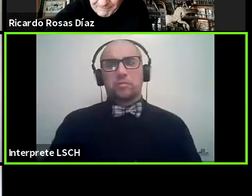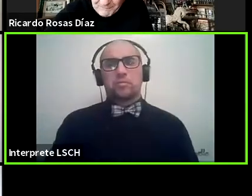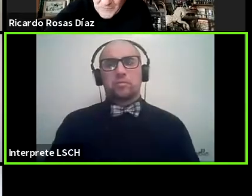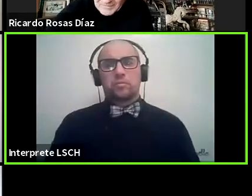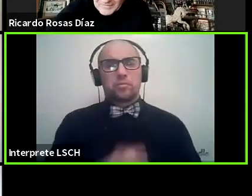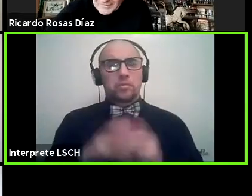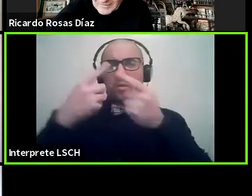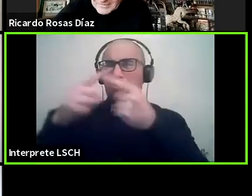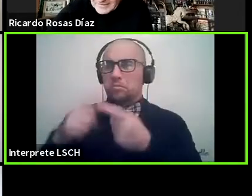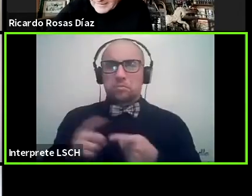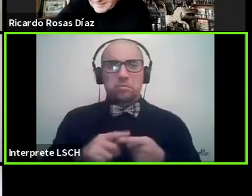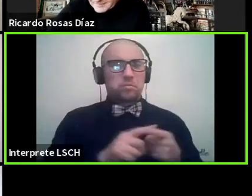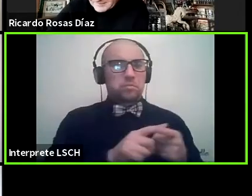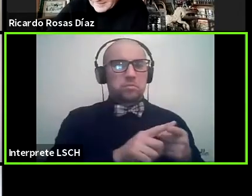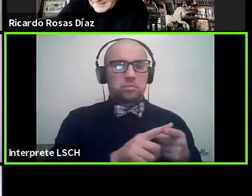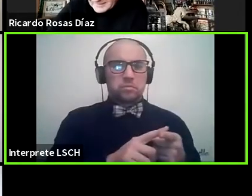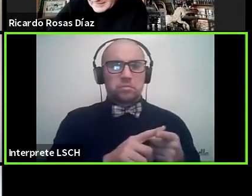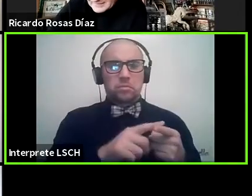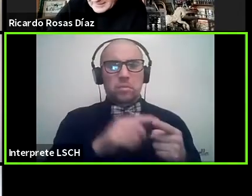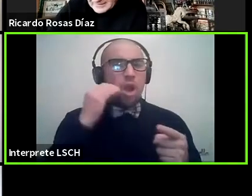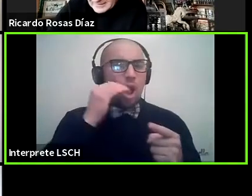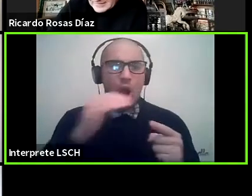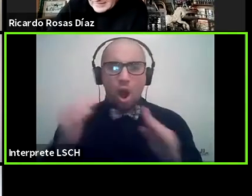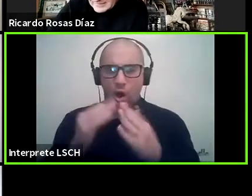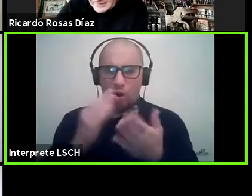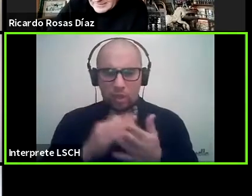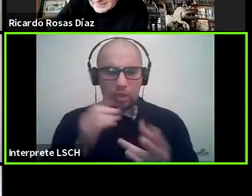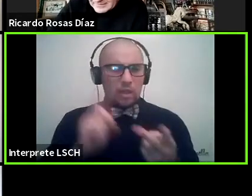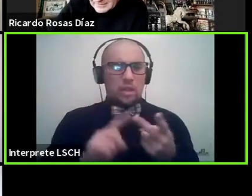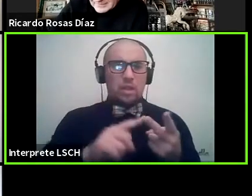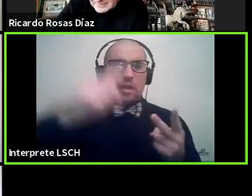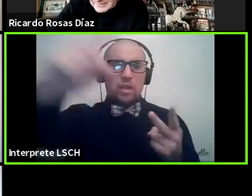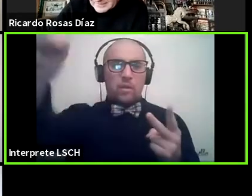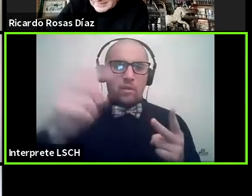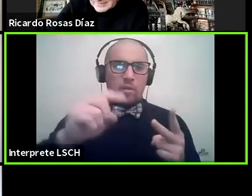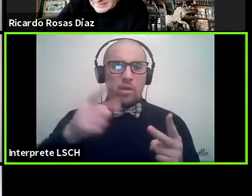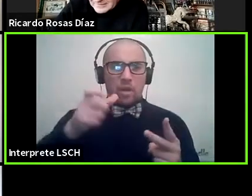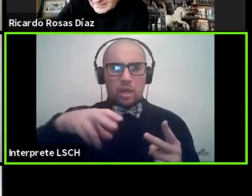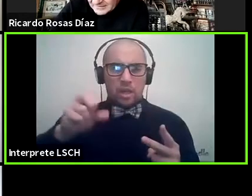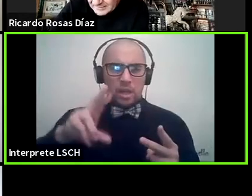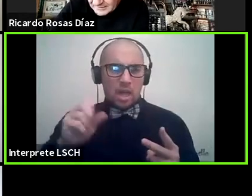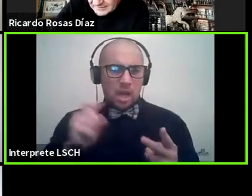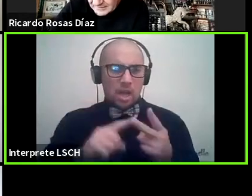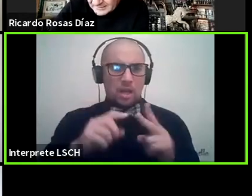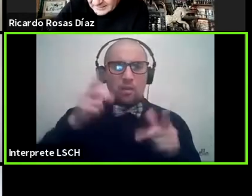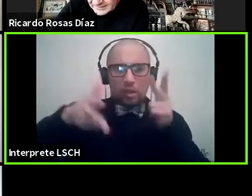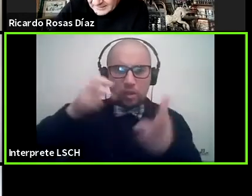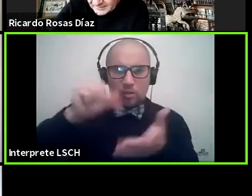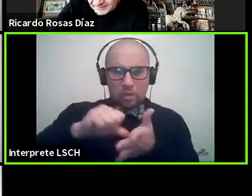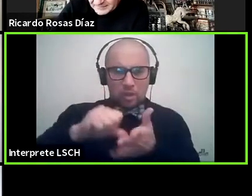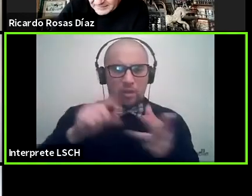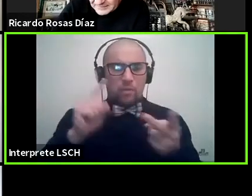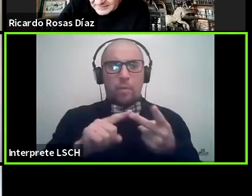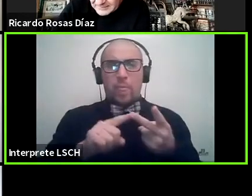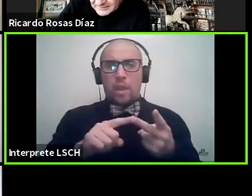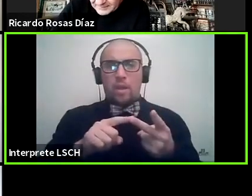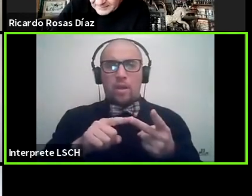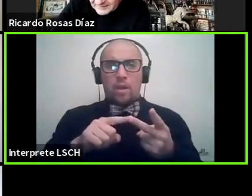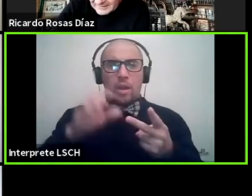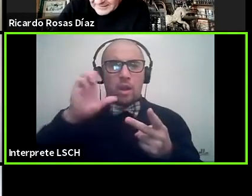de distintos jardines. Miren aquí, Jardín Infantil Genario Arias, de Estación Central, desde